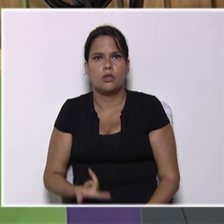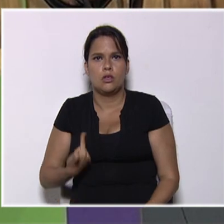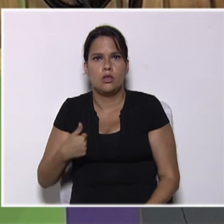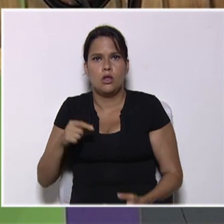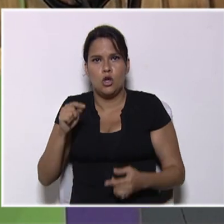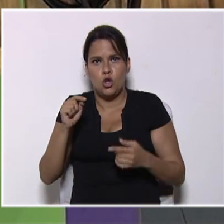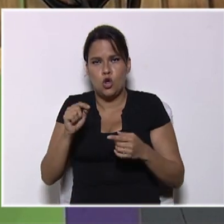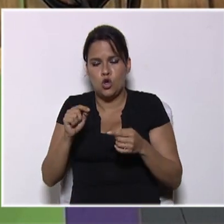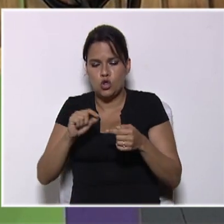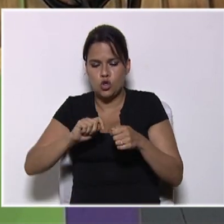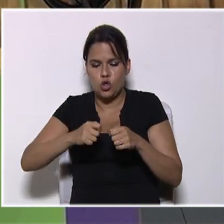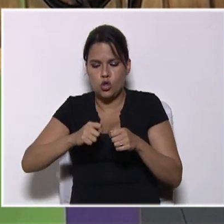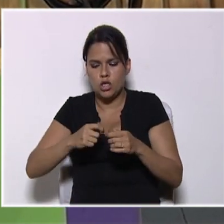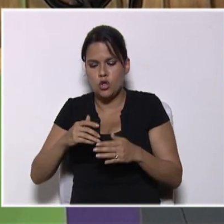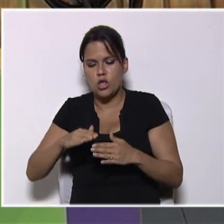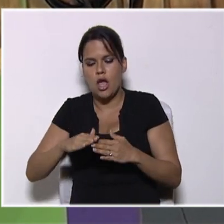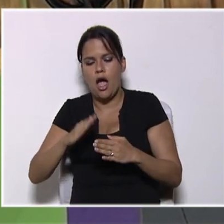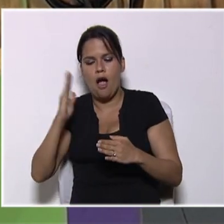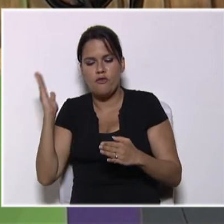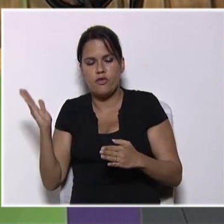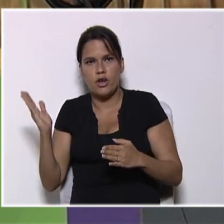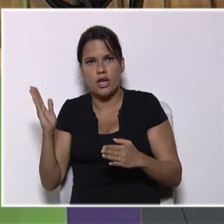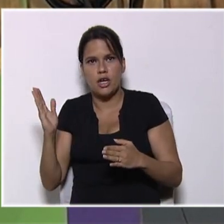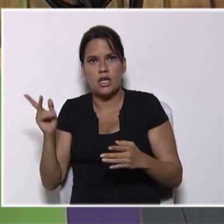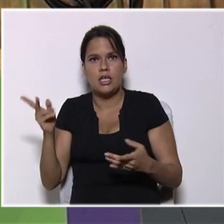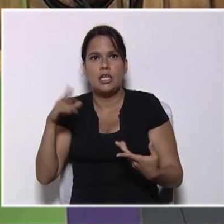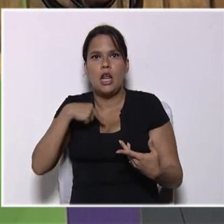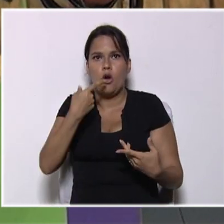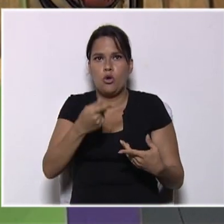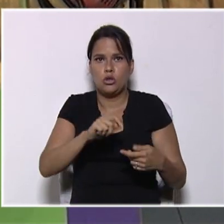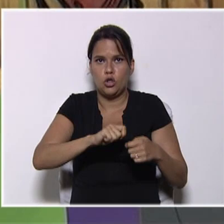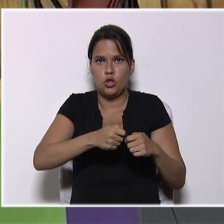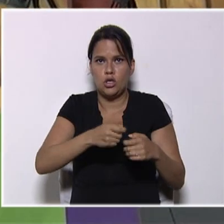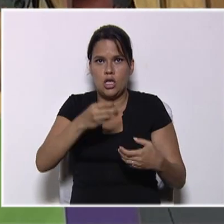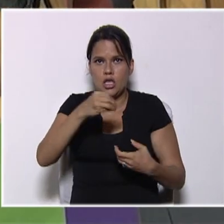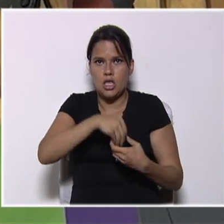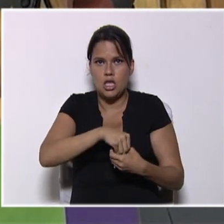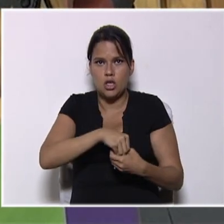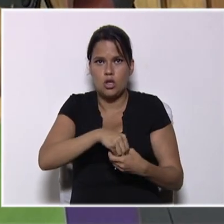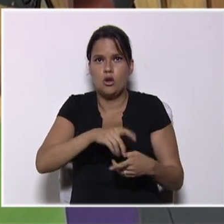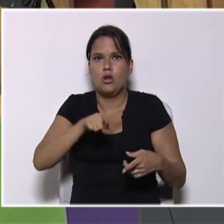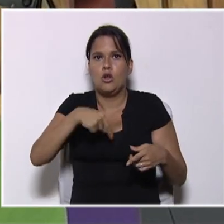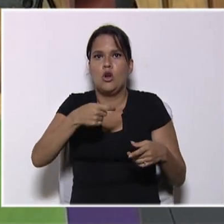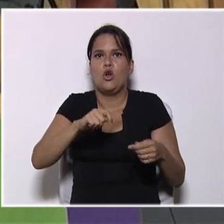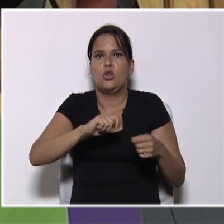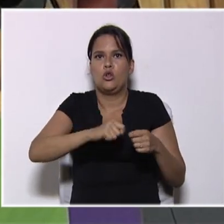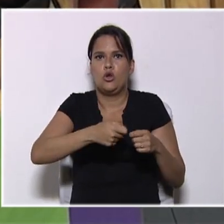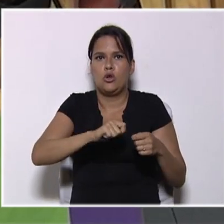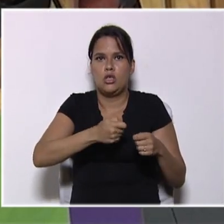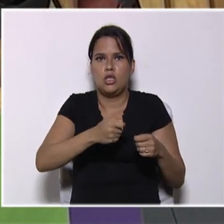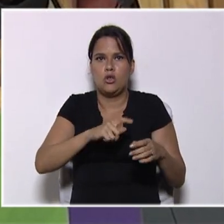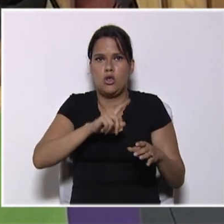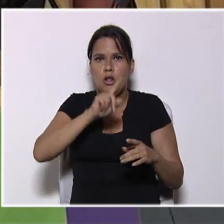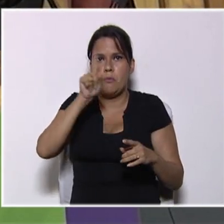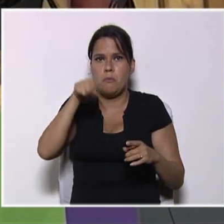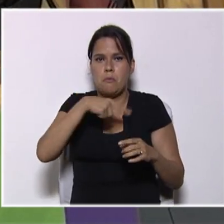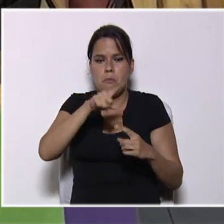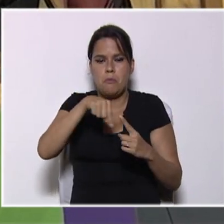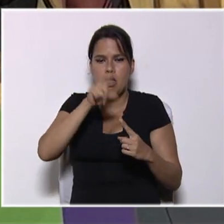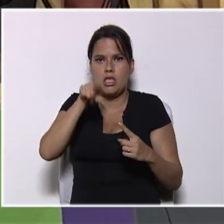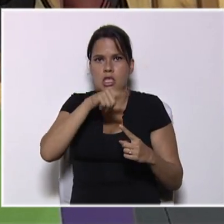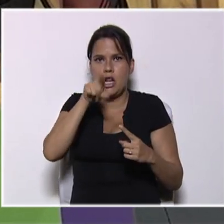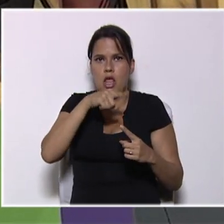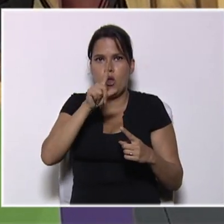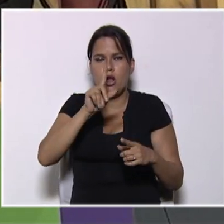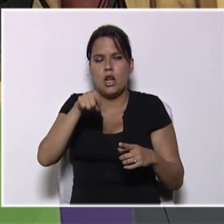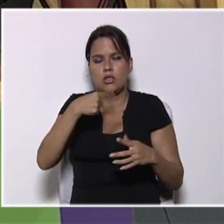tornillos externos, una segunda que viene siendo la de la tapa y un tercero que viene siendo la parte del ventilador y el resto de las piezas.